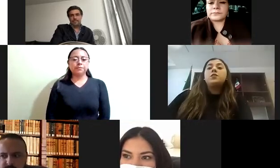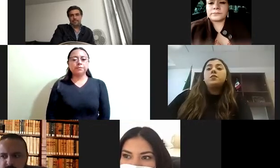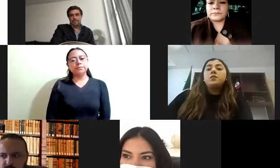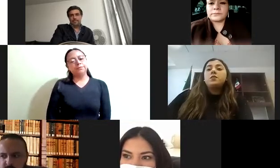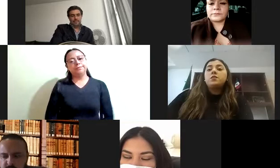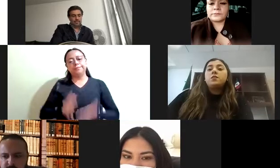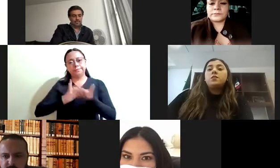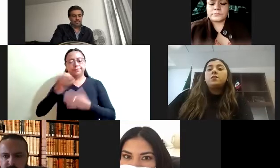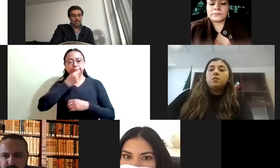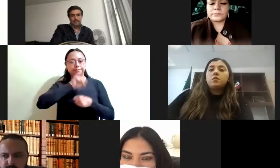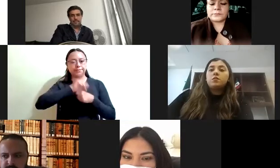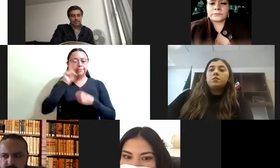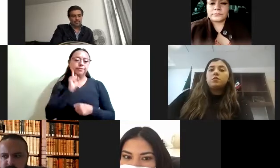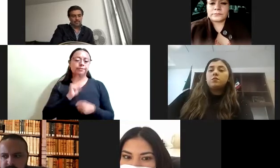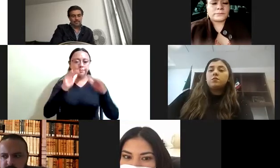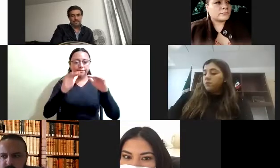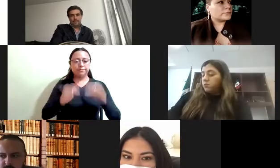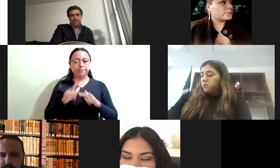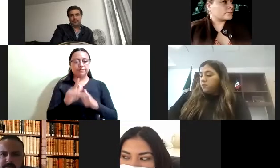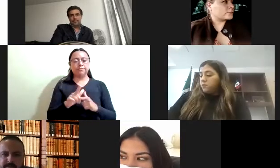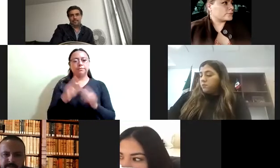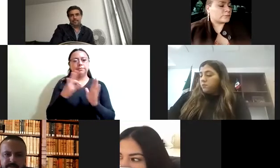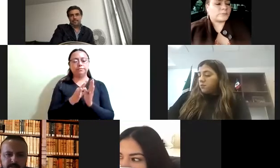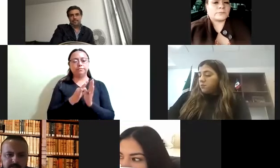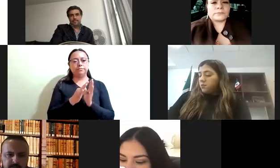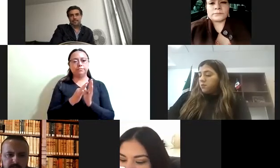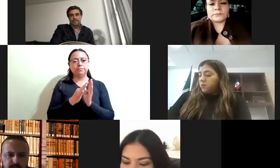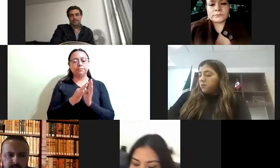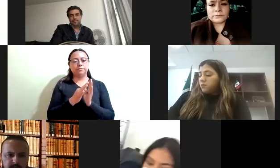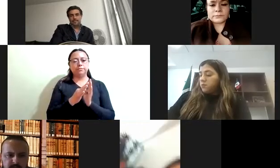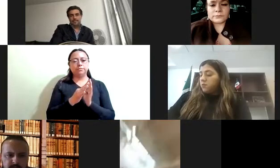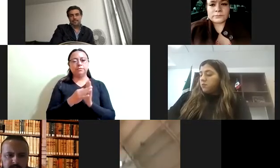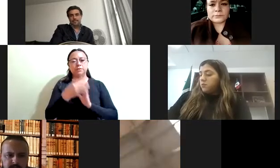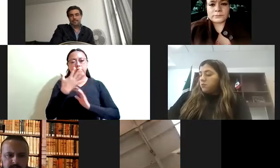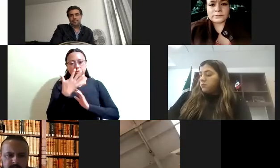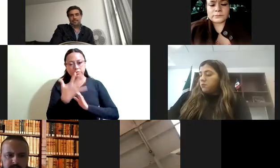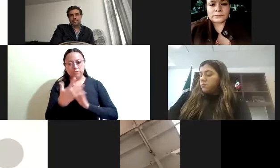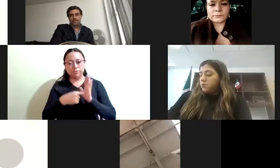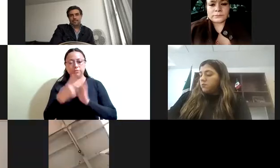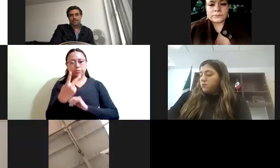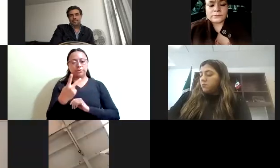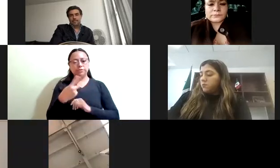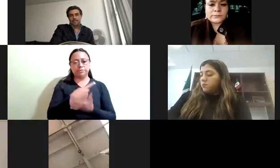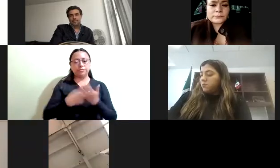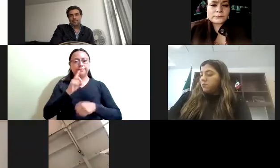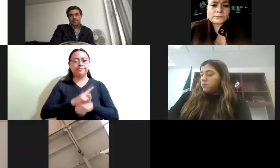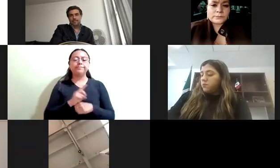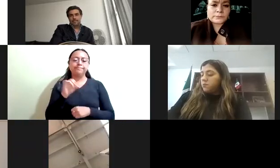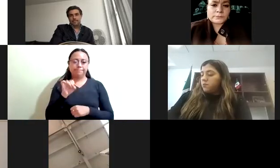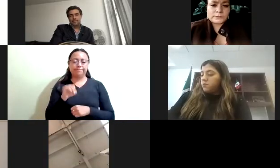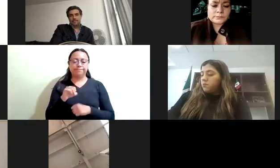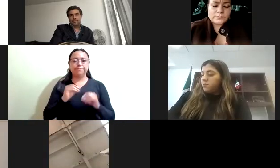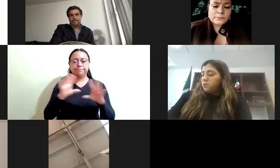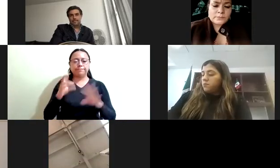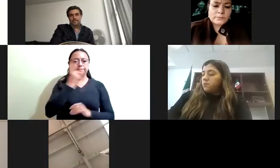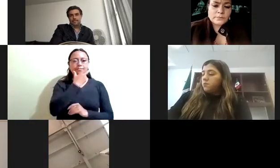Gracias, secretaria. Continuemos con el punto 5.2 del orden del día, por favor. Claro que sí, diputado